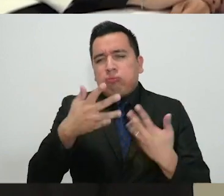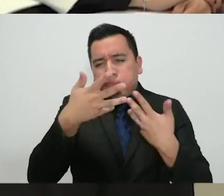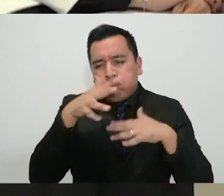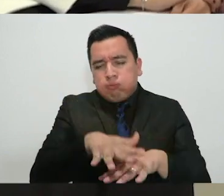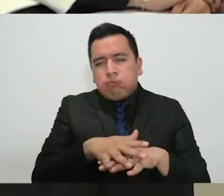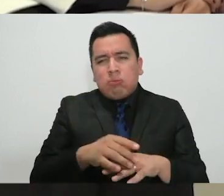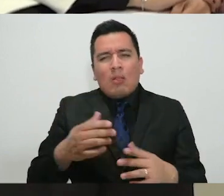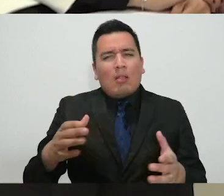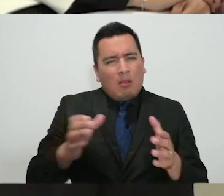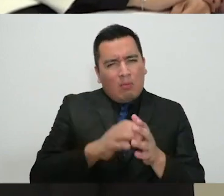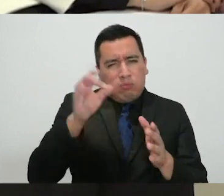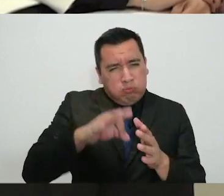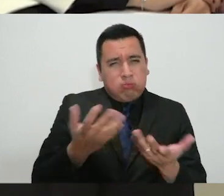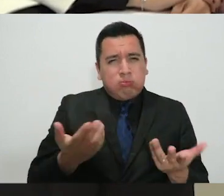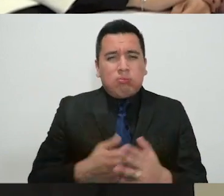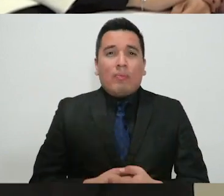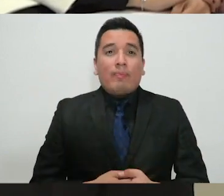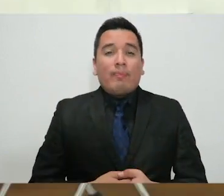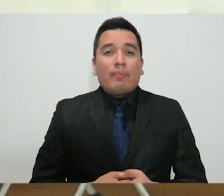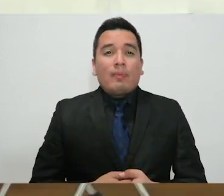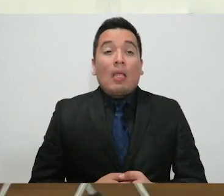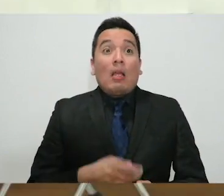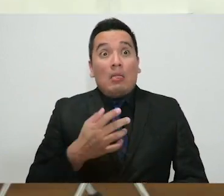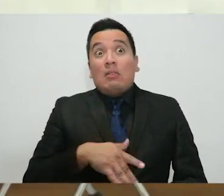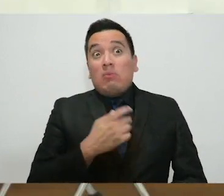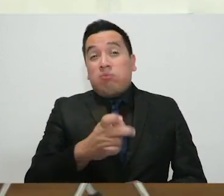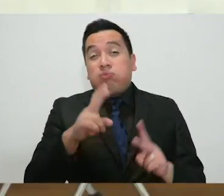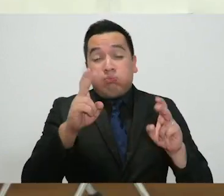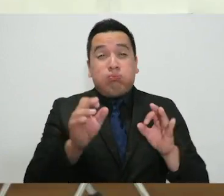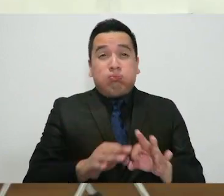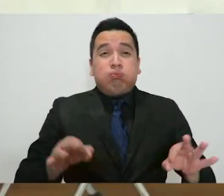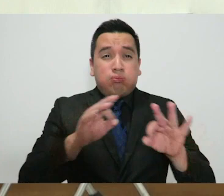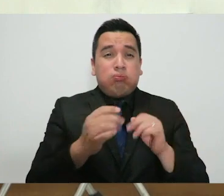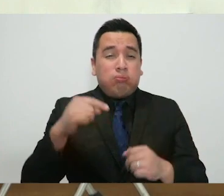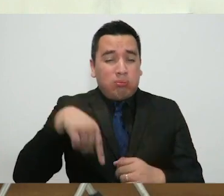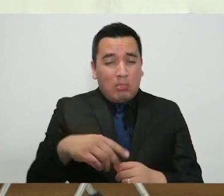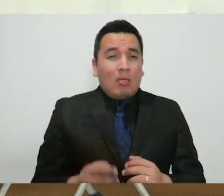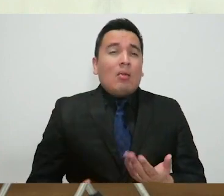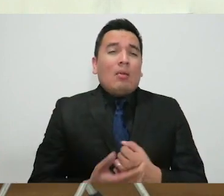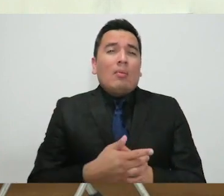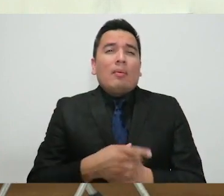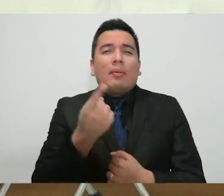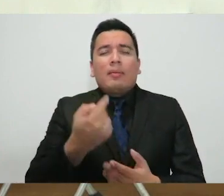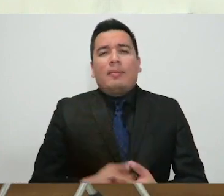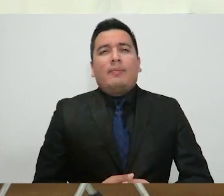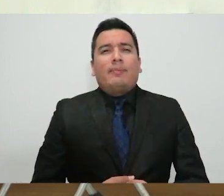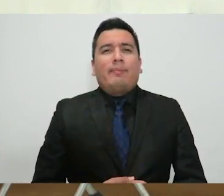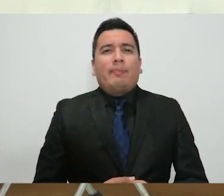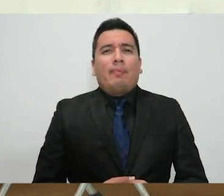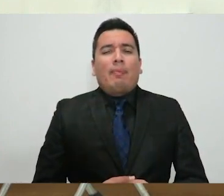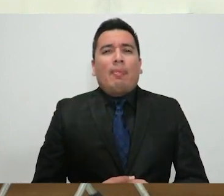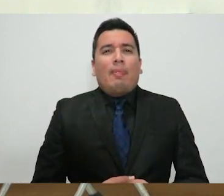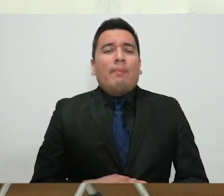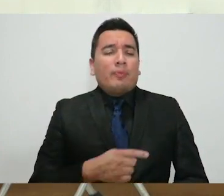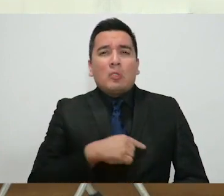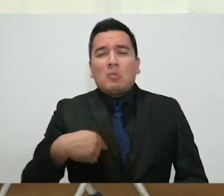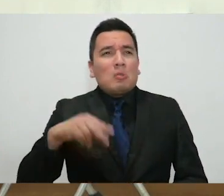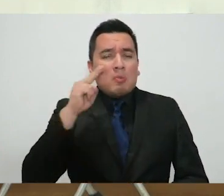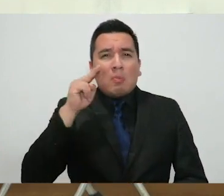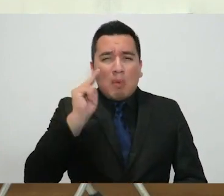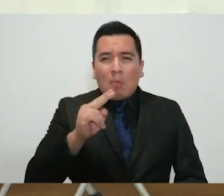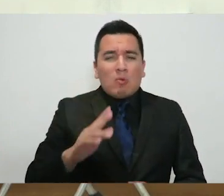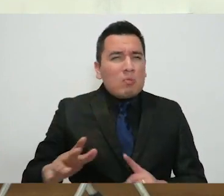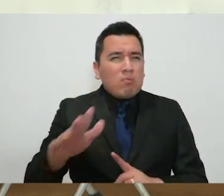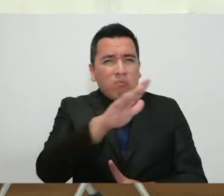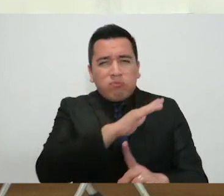democrática incluyente? Me parece que es un tema muy importante, sobre todo en este momento en el que, si